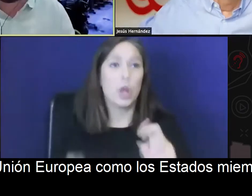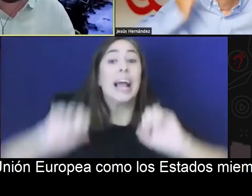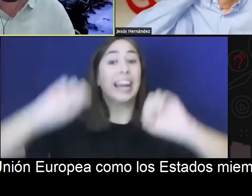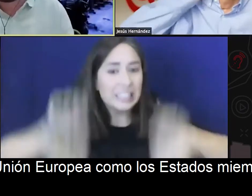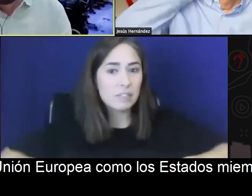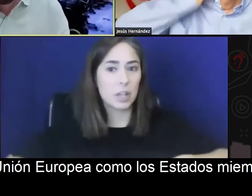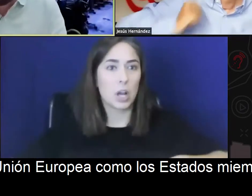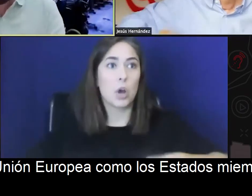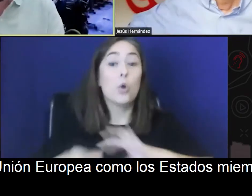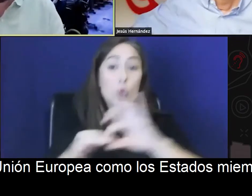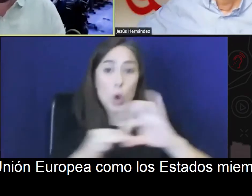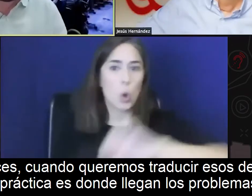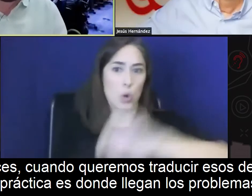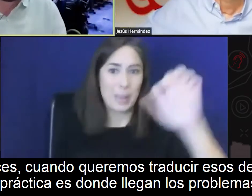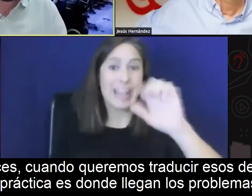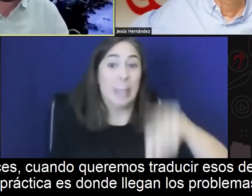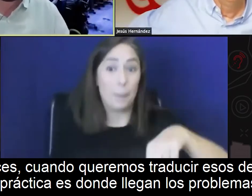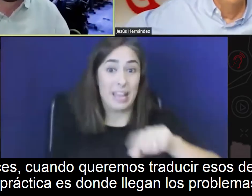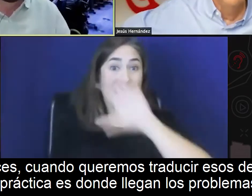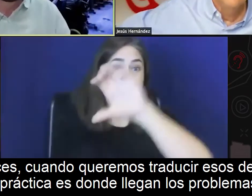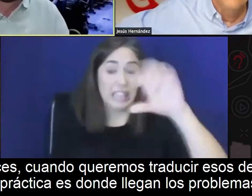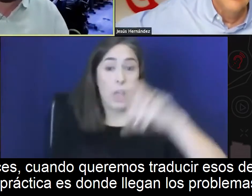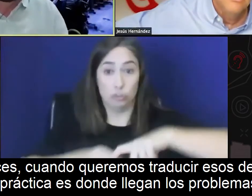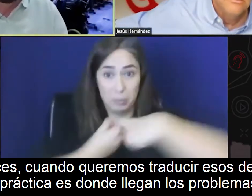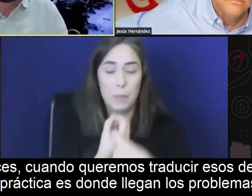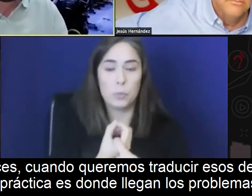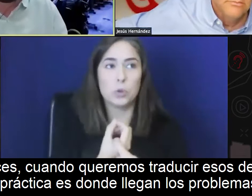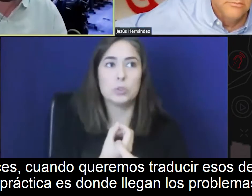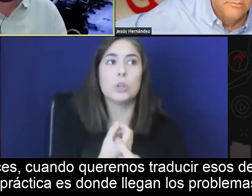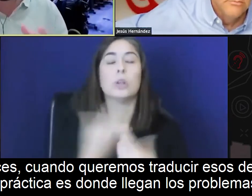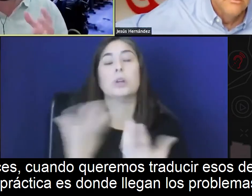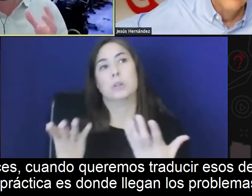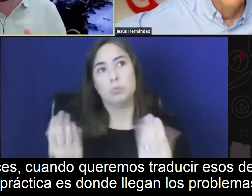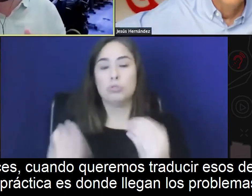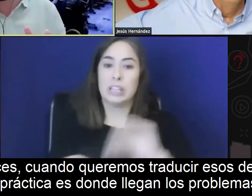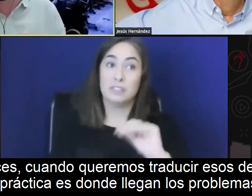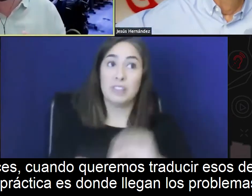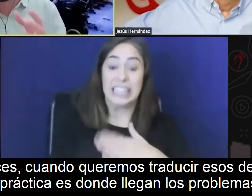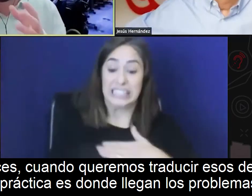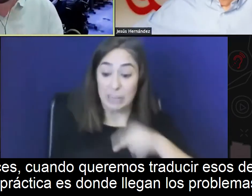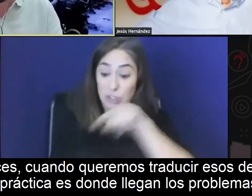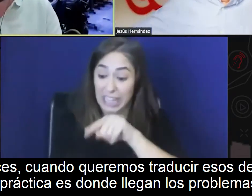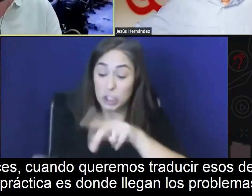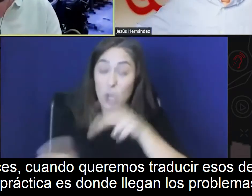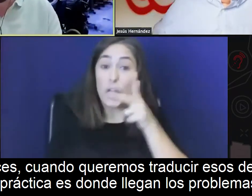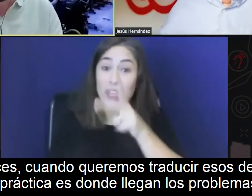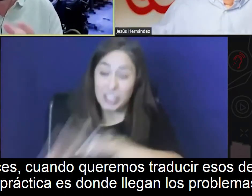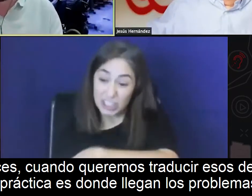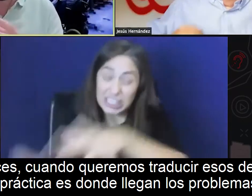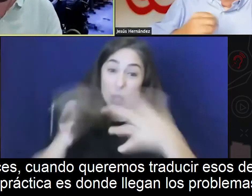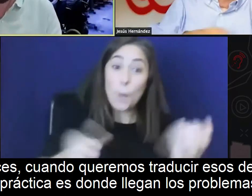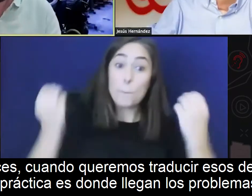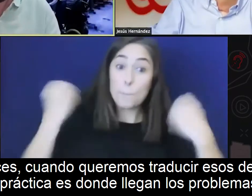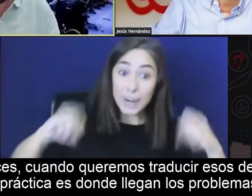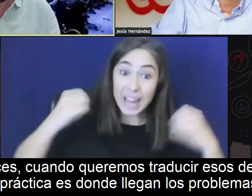como los Estados miembros, muchas veces cuando queremos traducir esos derechos en la práctica, es